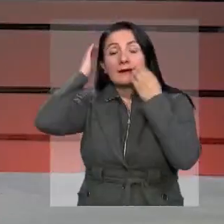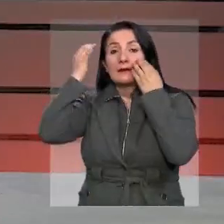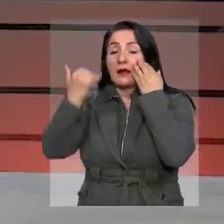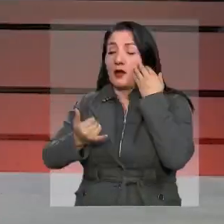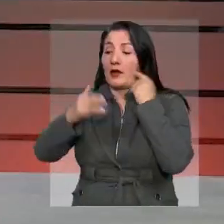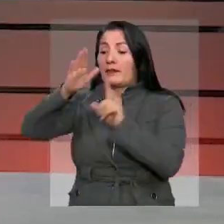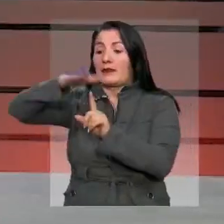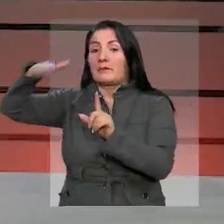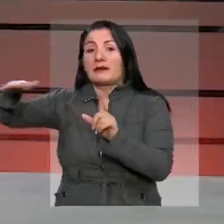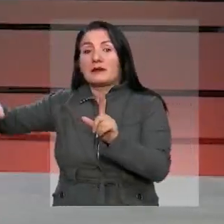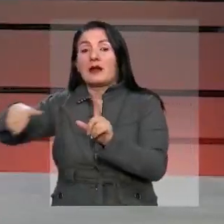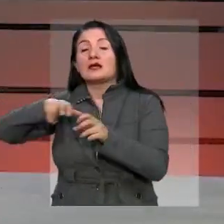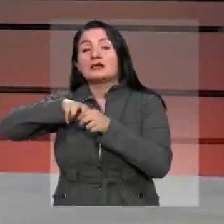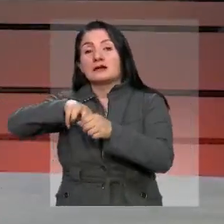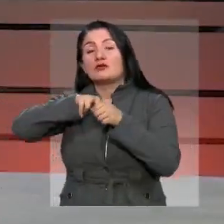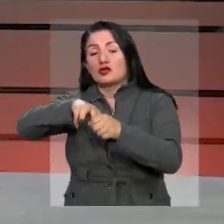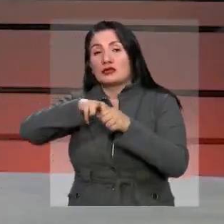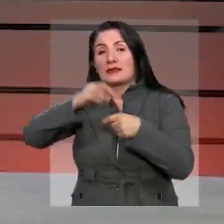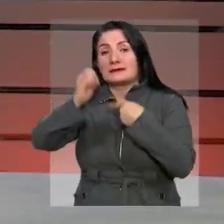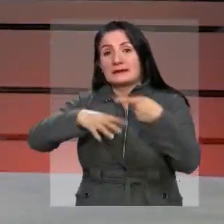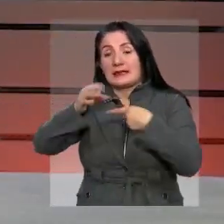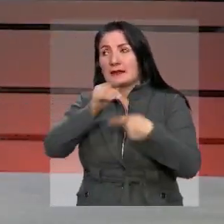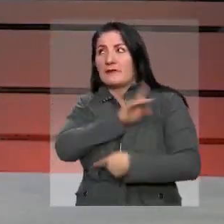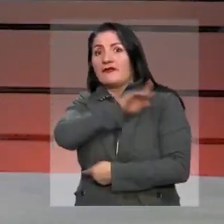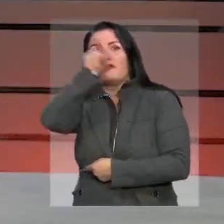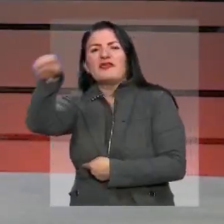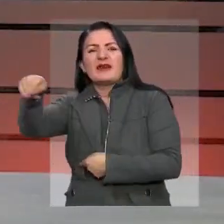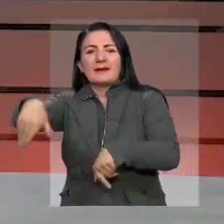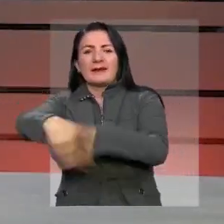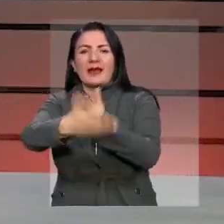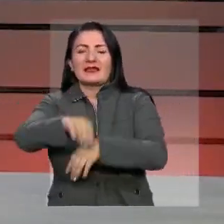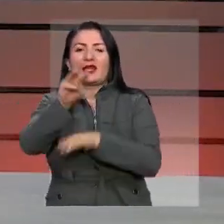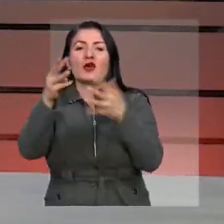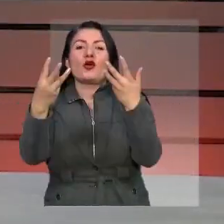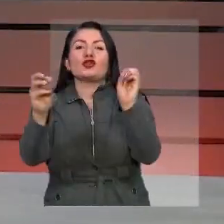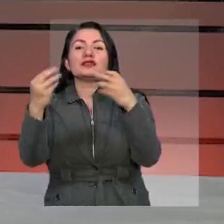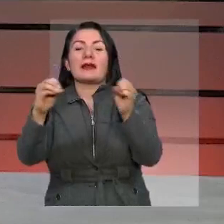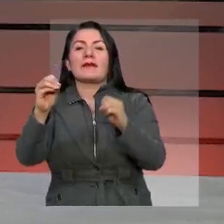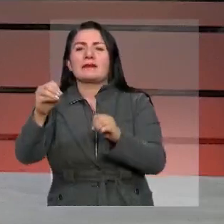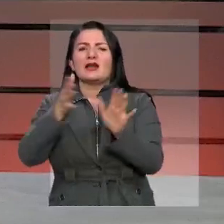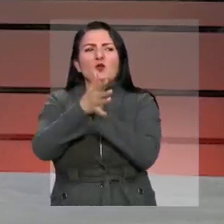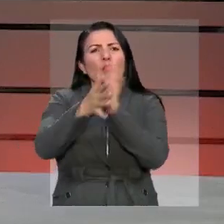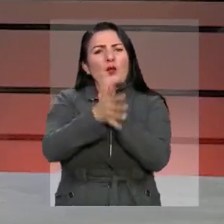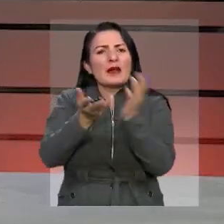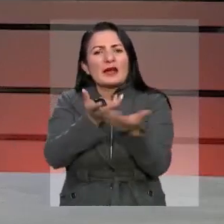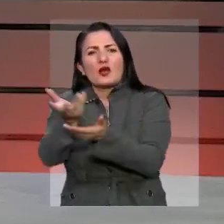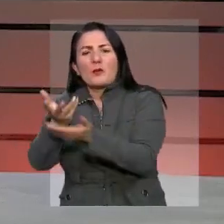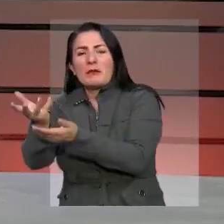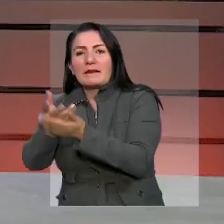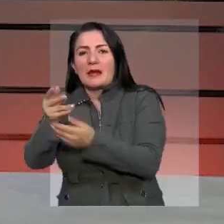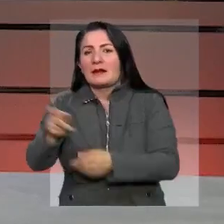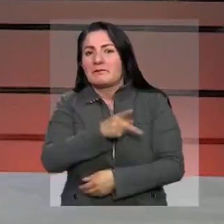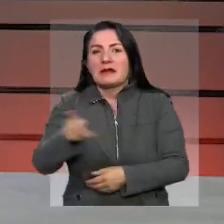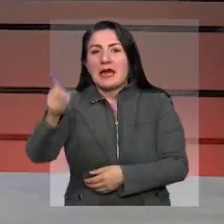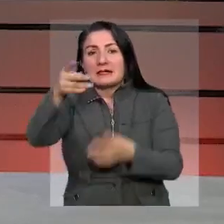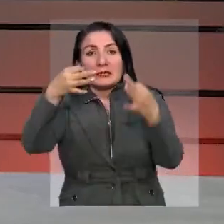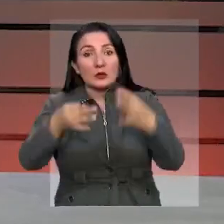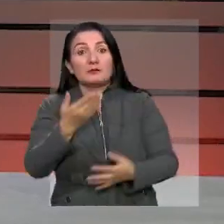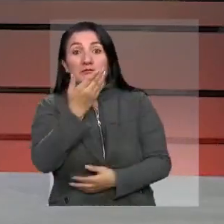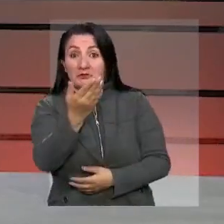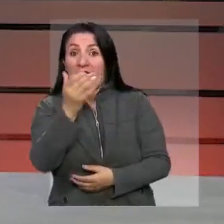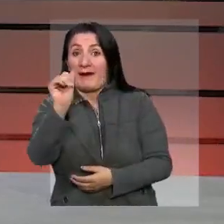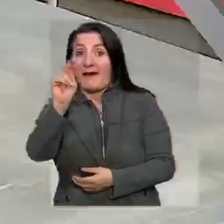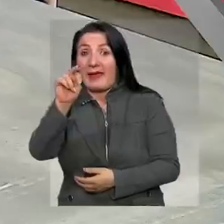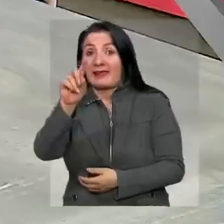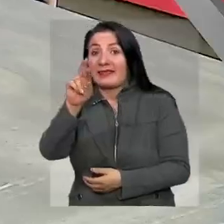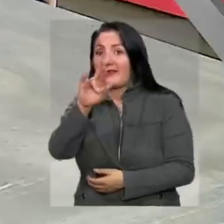de la terminal de transporte Salitre, nos vamos a la calle 80 con el reporte y las recomendaciones de las autoridades para garantizar un viaje seguro. Andrés Zapata,